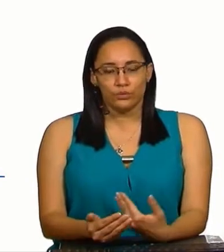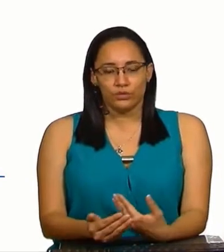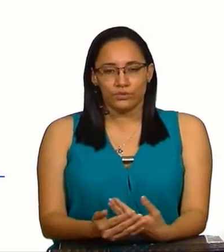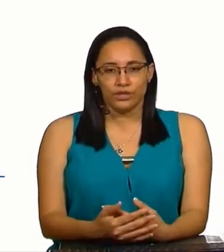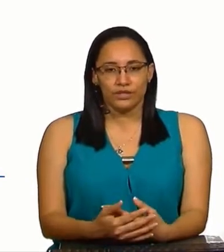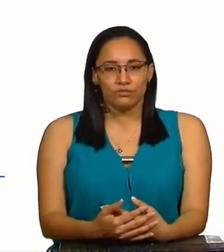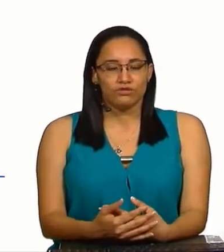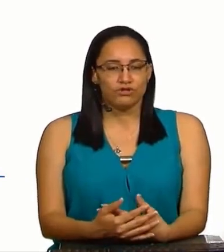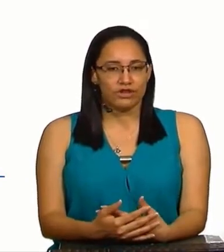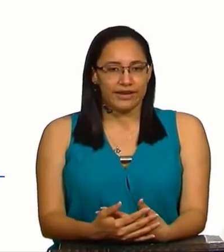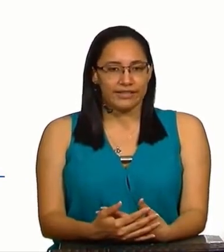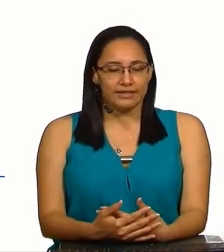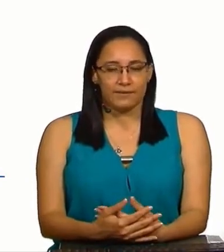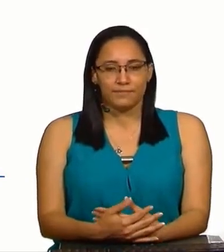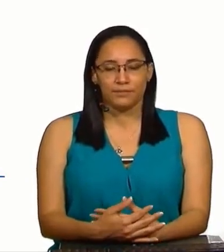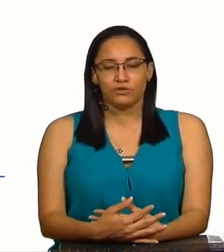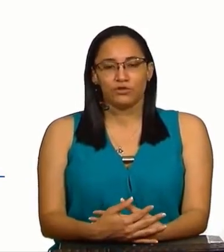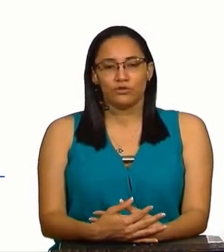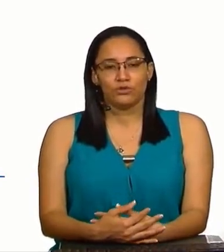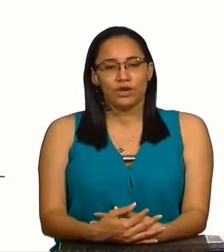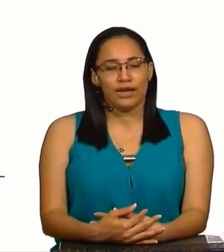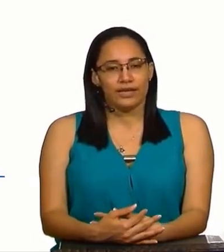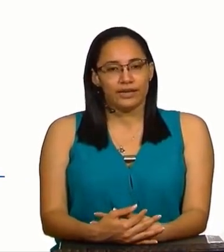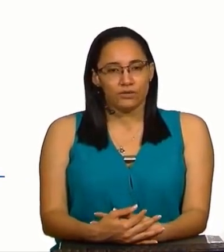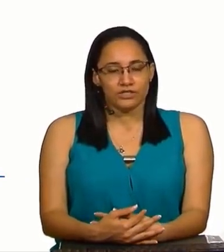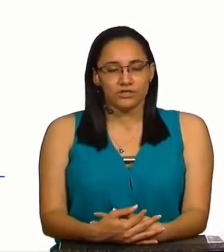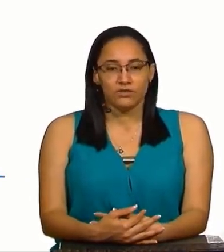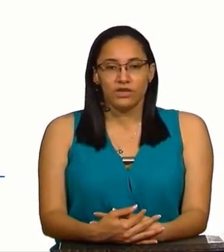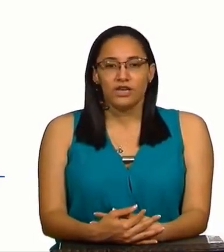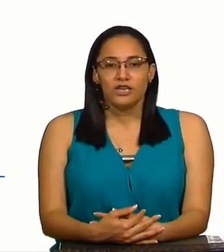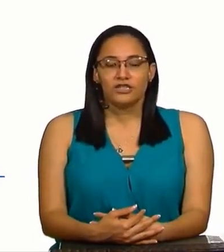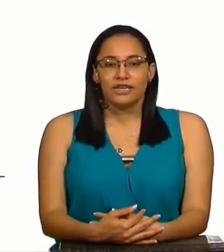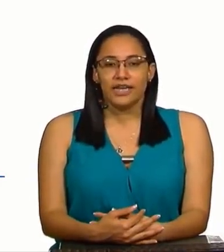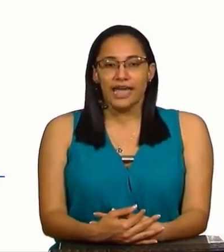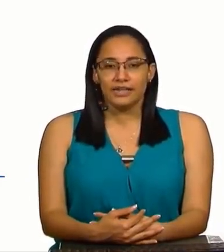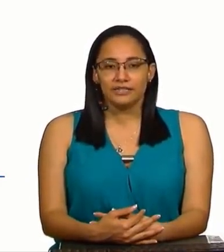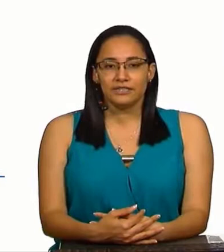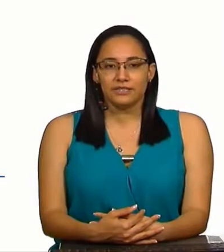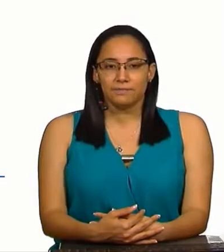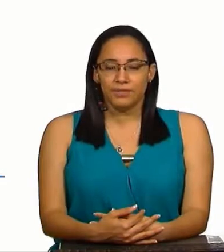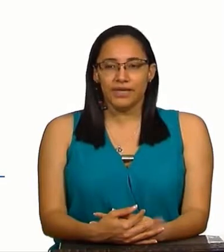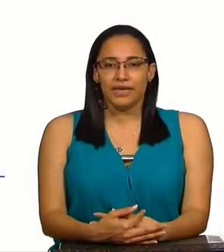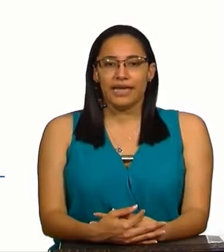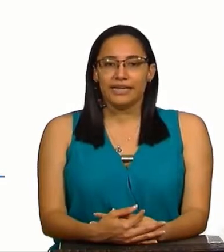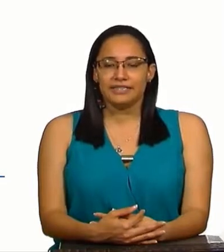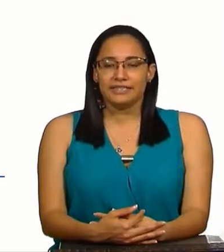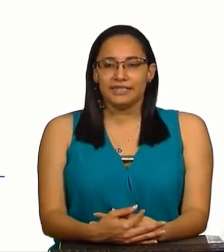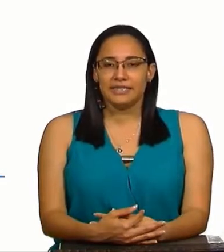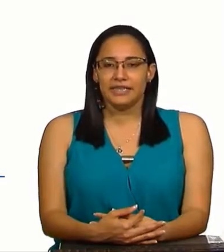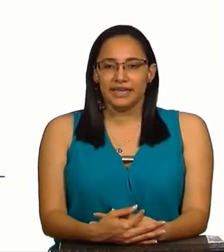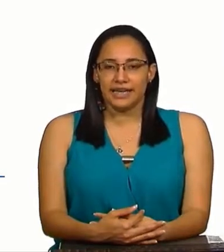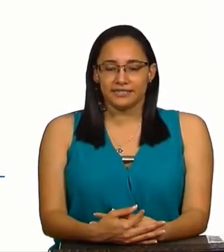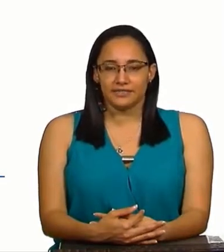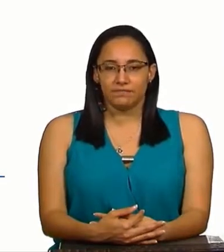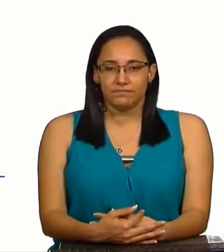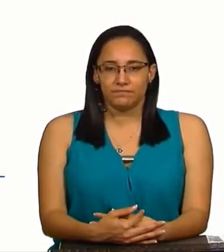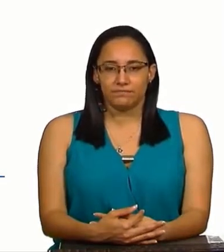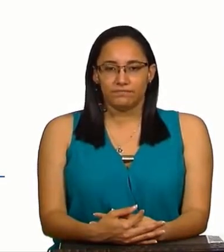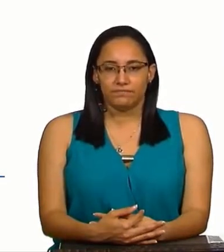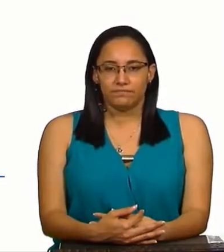con duda, una deducción negativa. Vamos todos juntos a leer la oración. She can't be 18